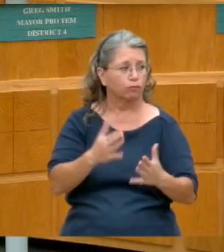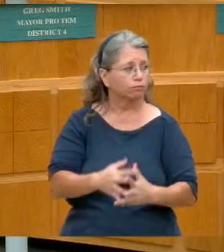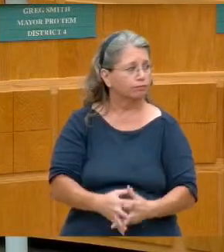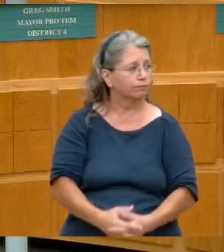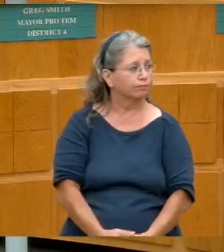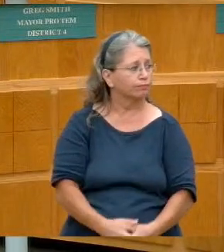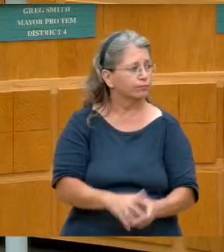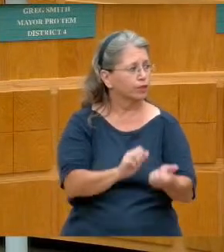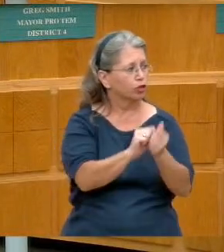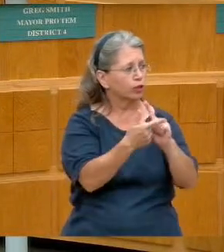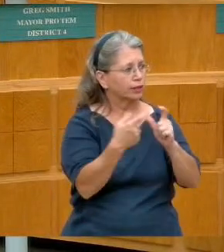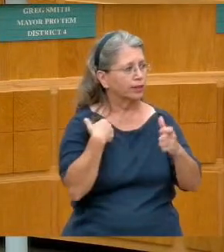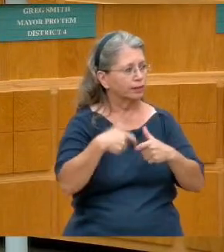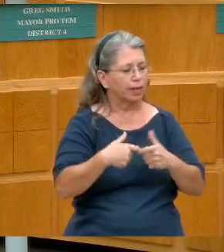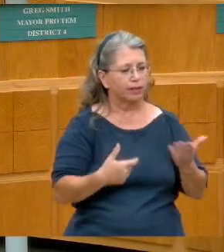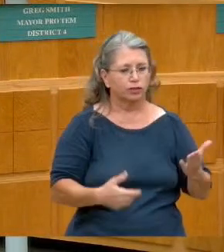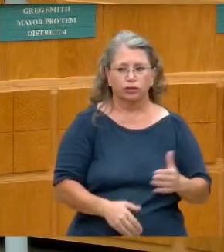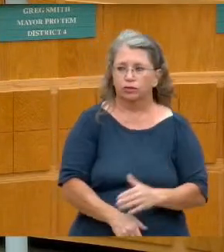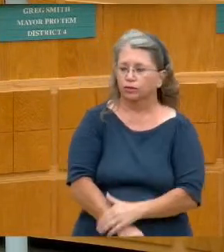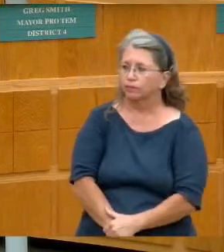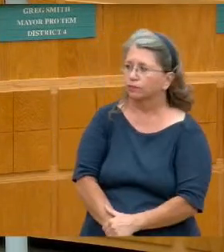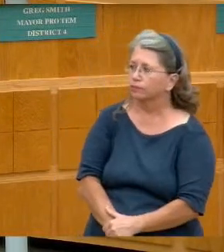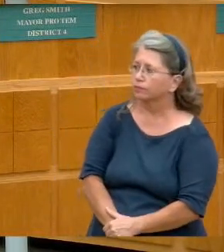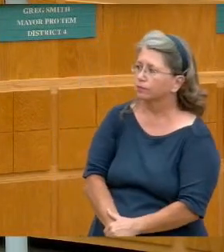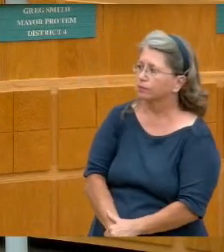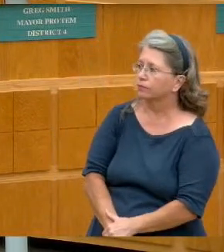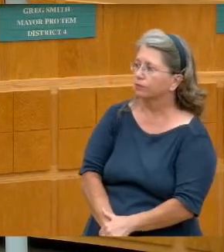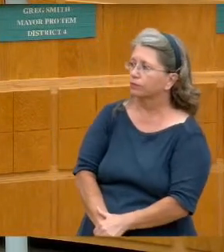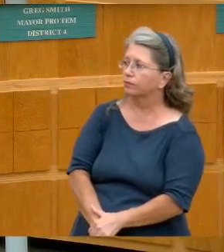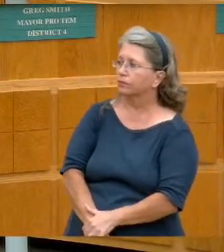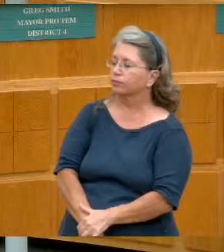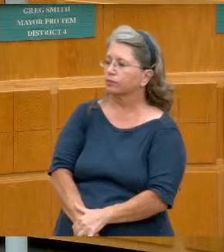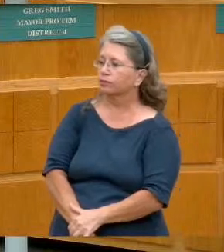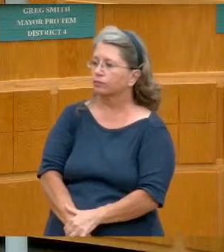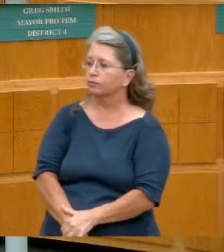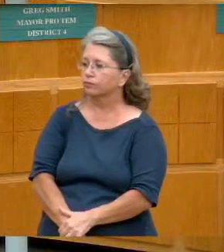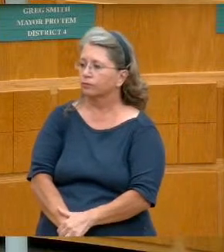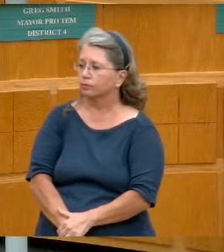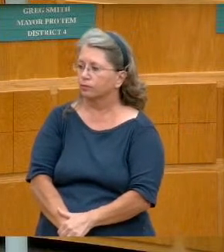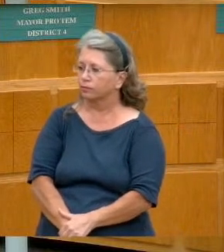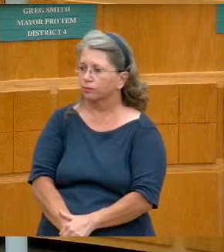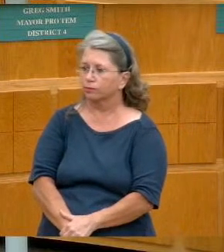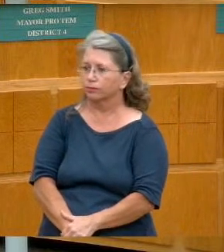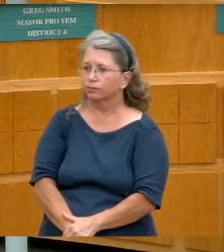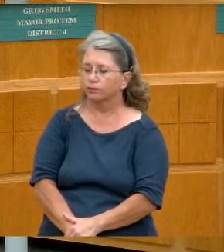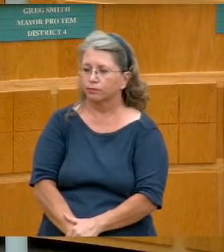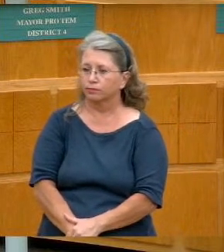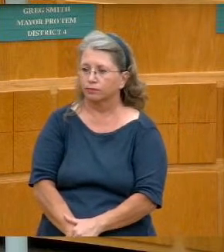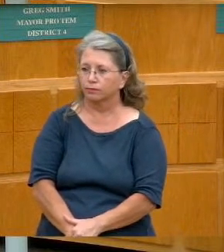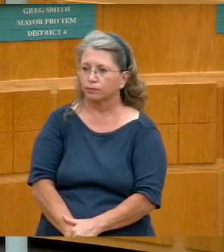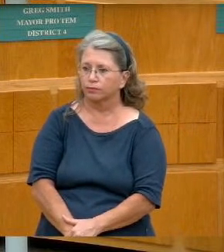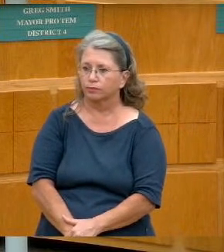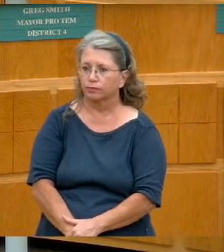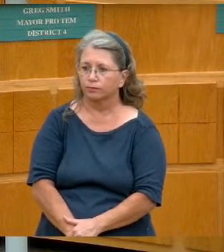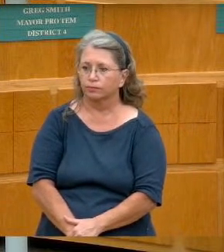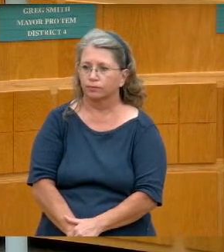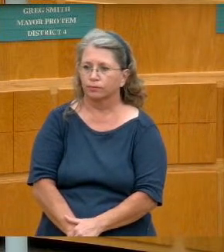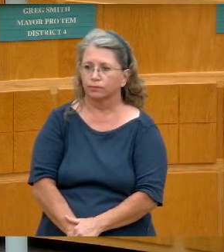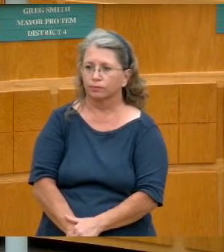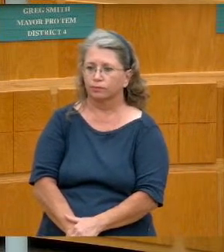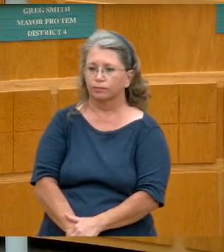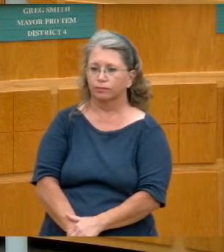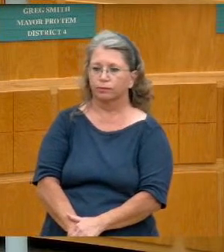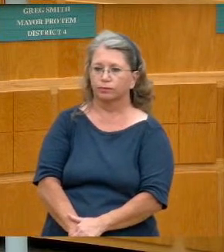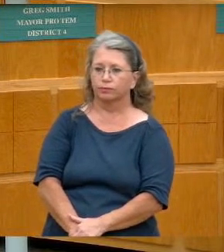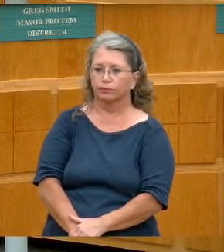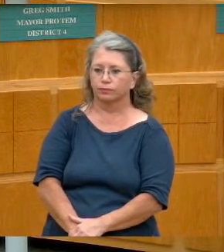En resumen, el coronavirus continúa propagándose en el condado de Nueces, por lo que continúo pidiéndole que utilice su cubrebocas. La mayoría de los condados de las ciudades en el